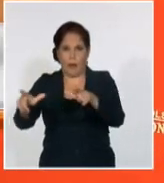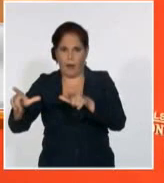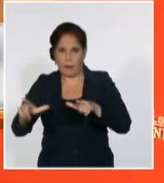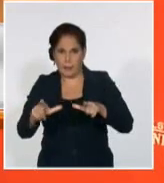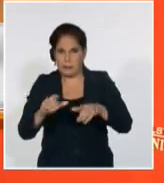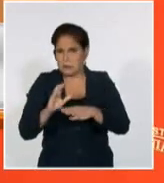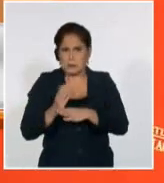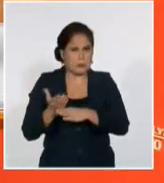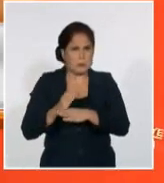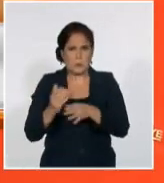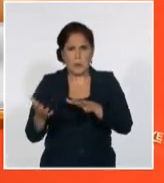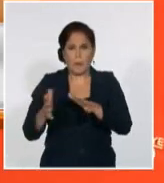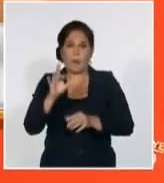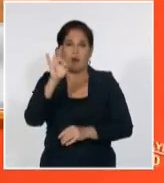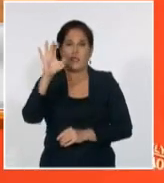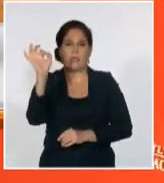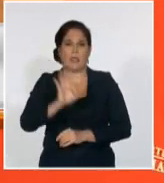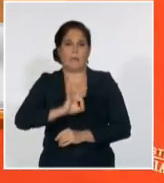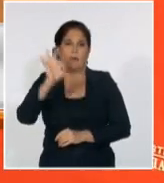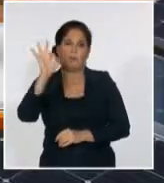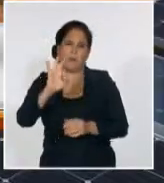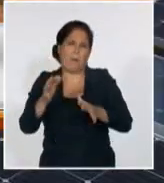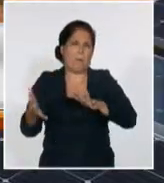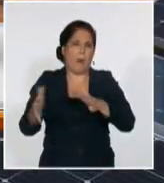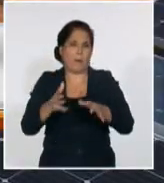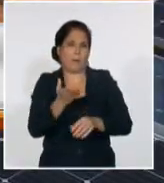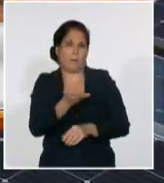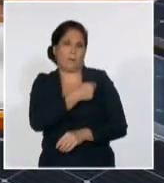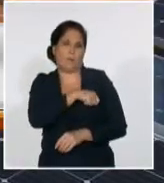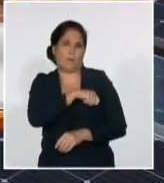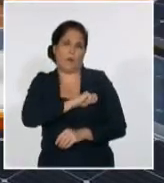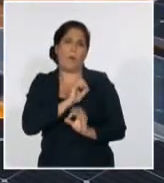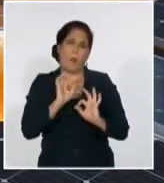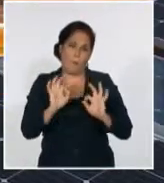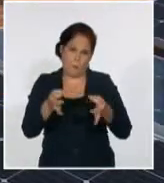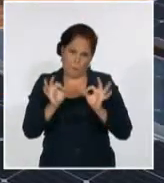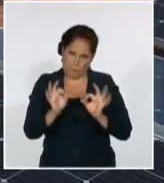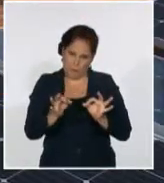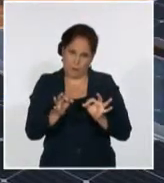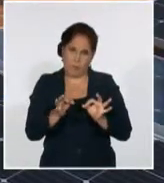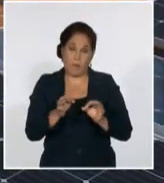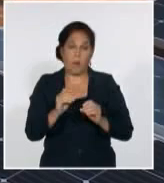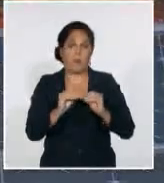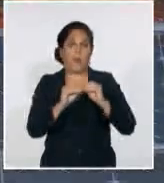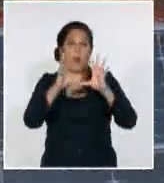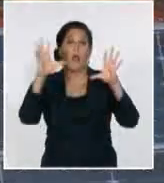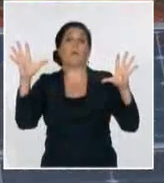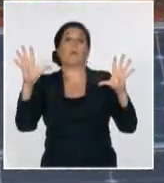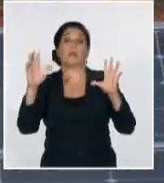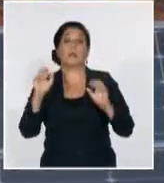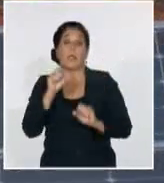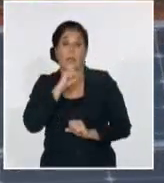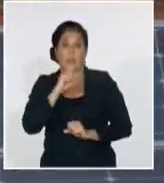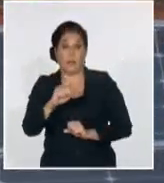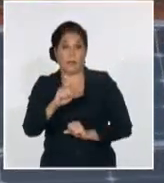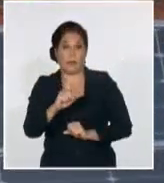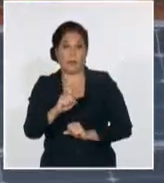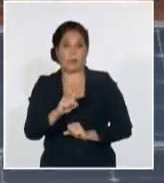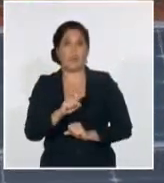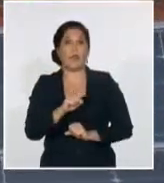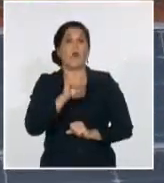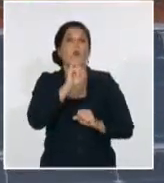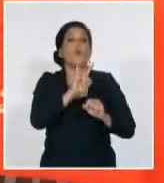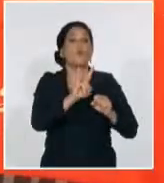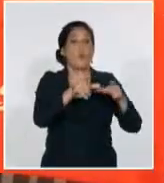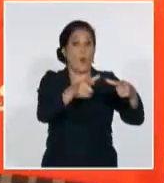representan un 15% más o menos de la demanda de pico diurno. Y cuando esté todo el parque, que son